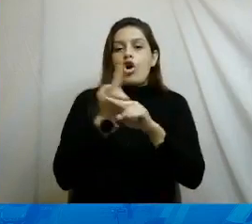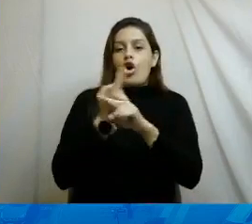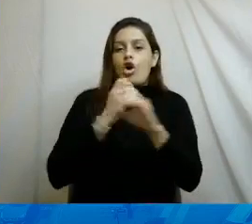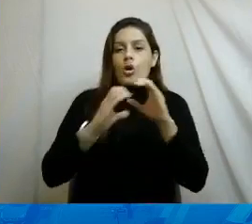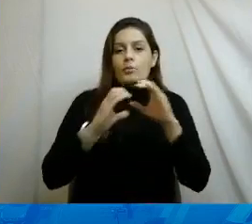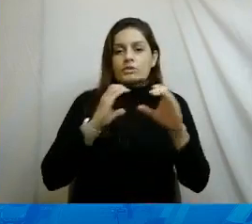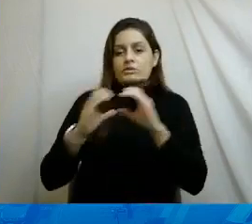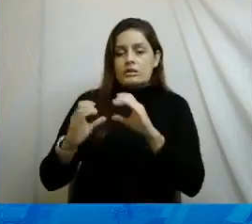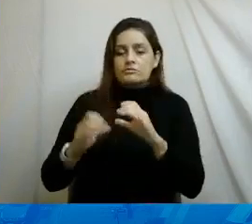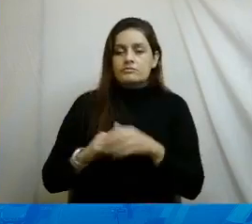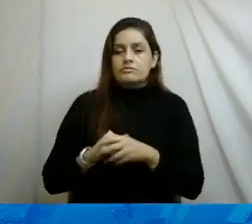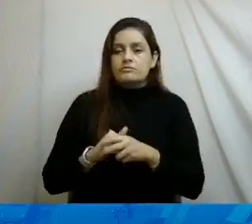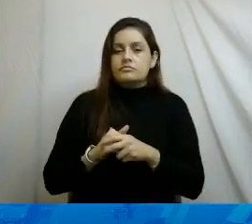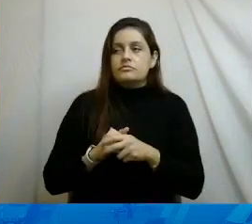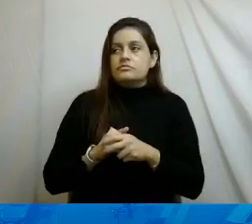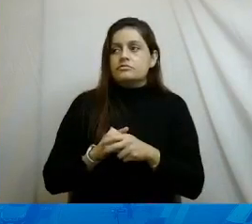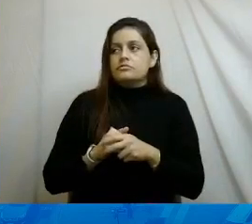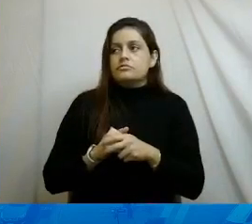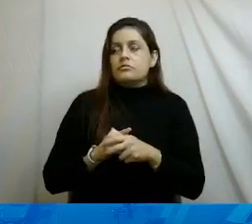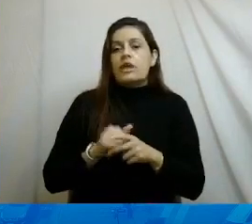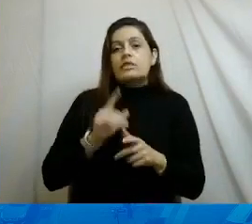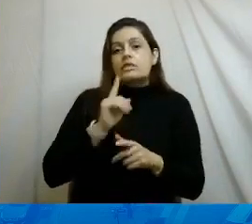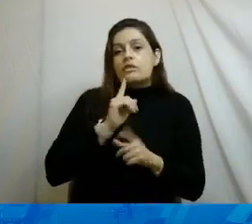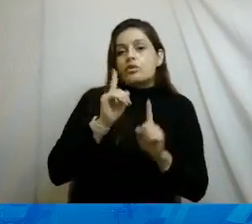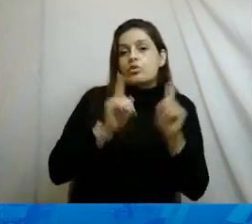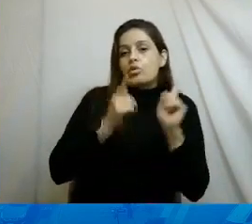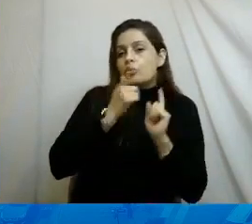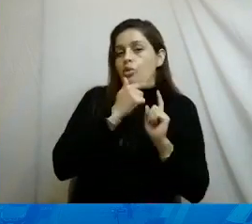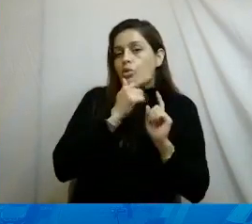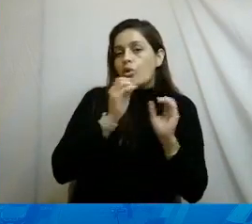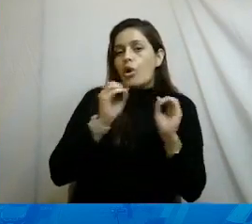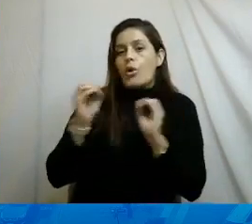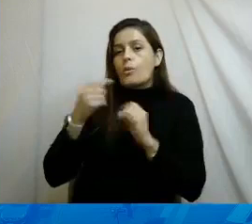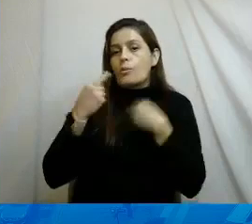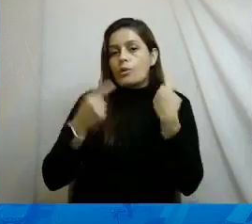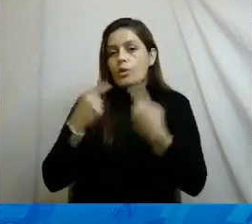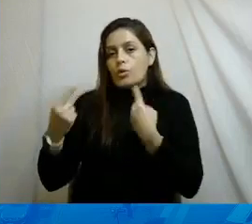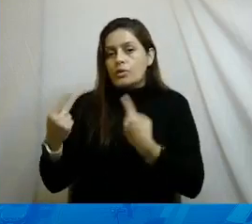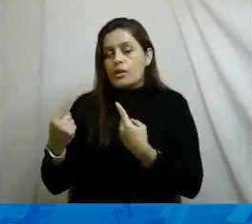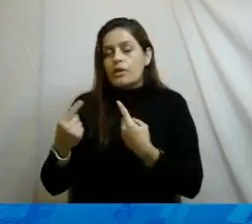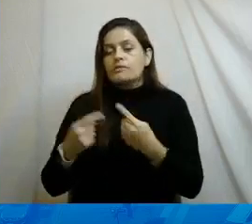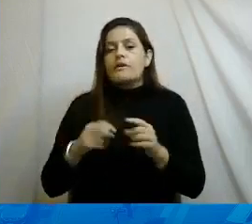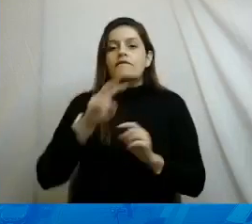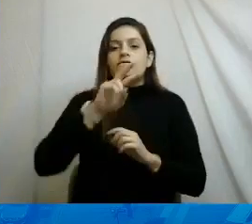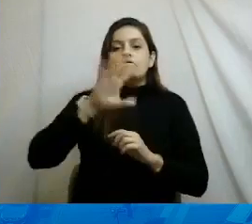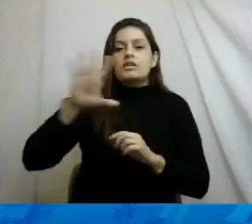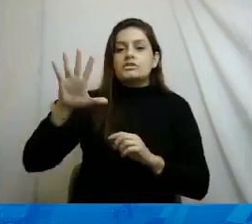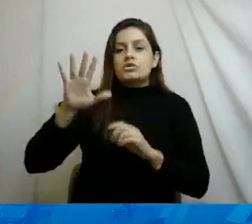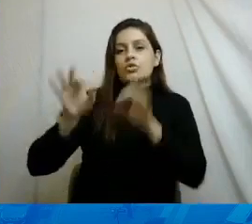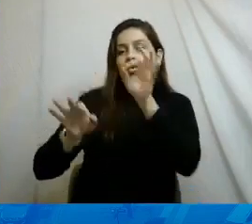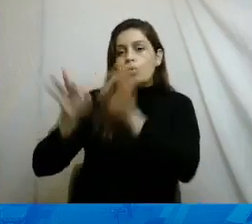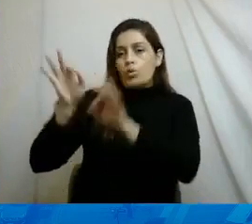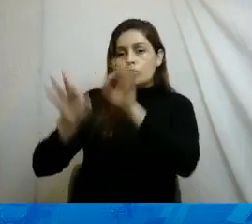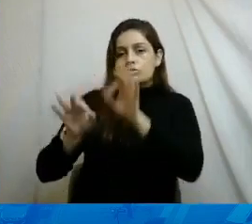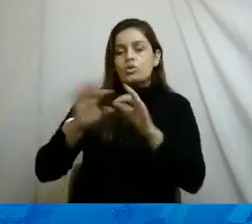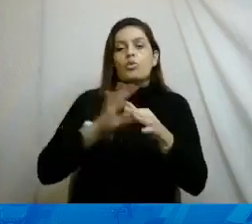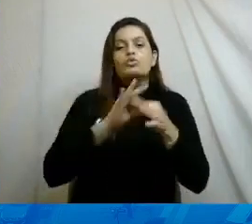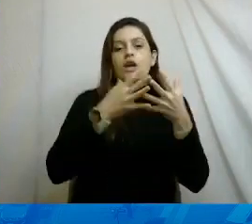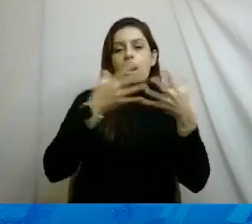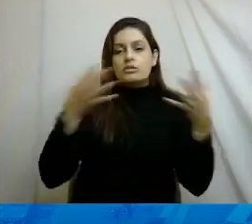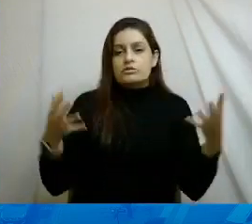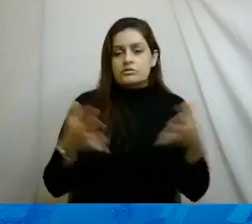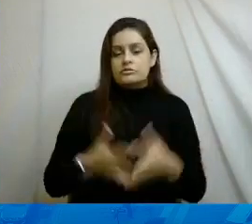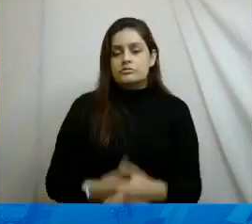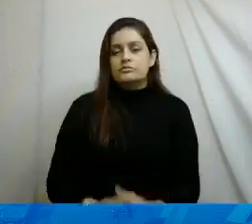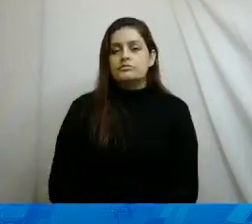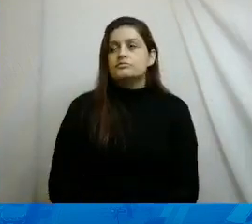sigan habiendo dudas o consultas al respecto. Después del 25 de la audiencia, por supuesto, bienvenidos son todos. Muchas gracias, alcaldesa,